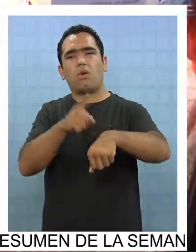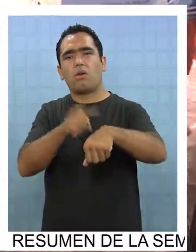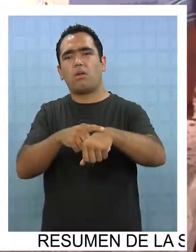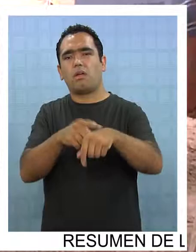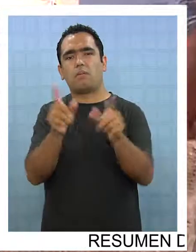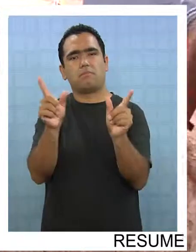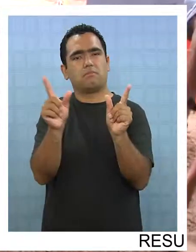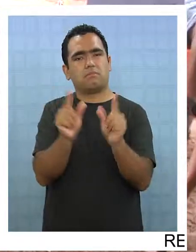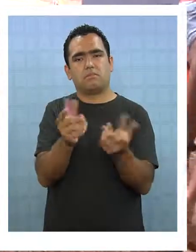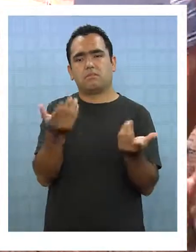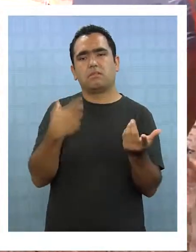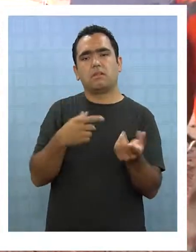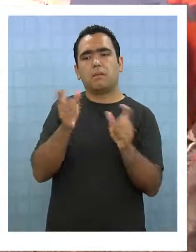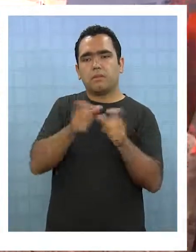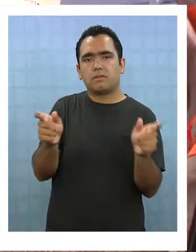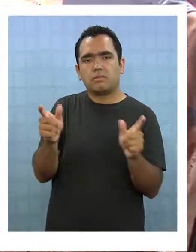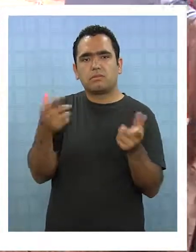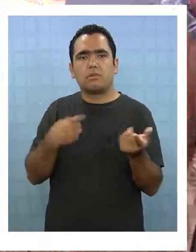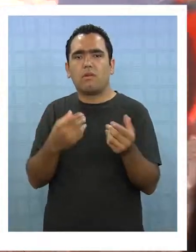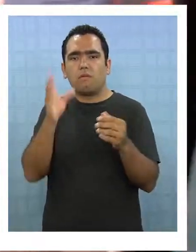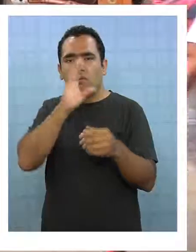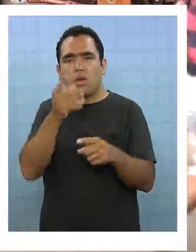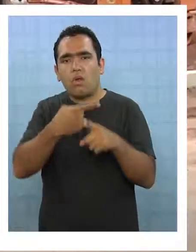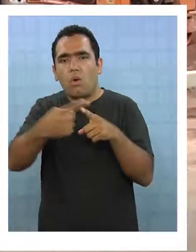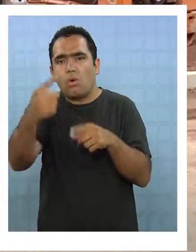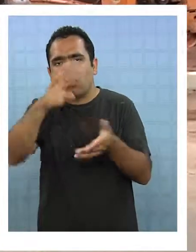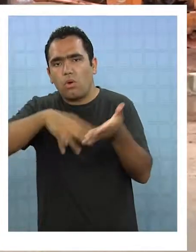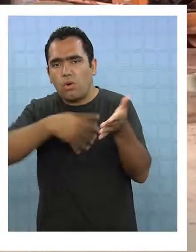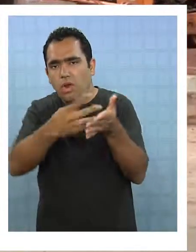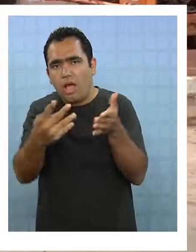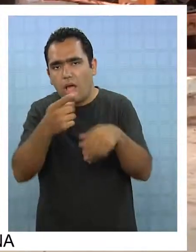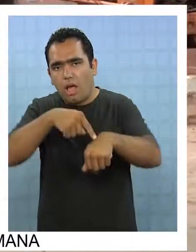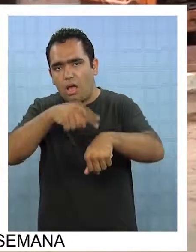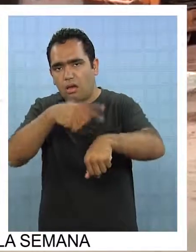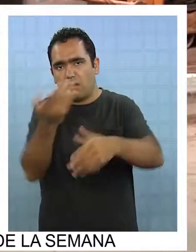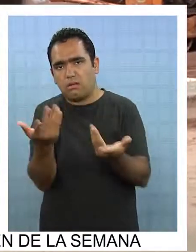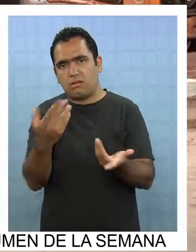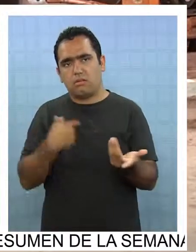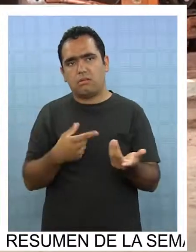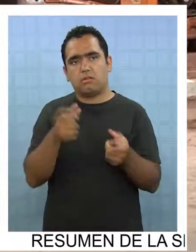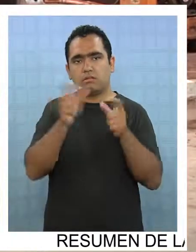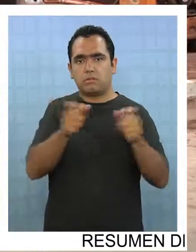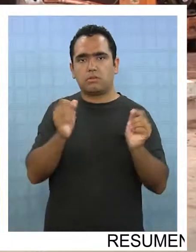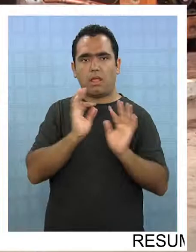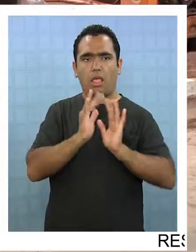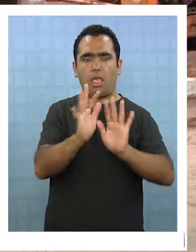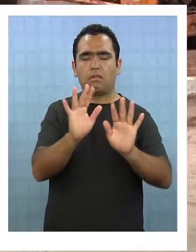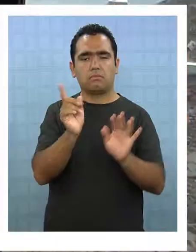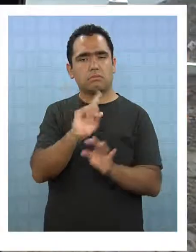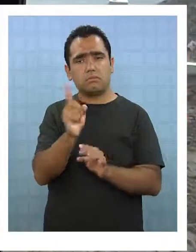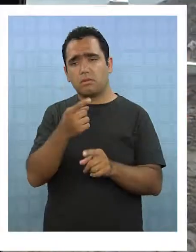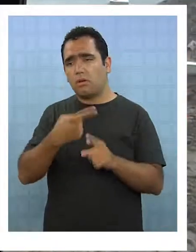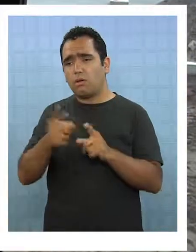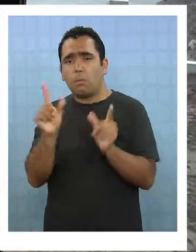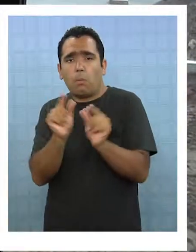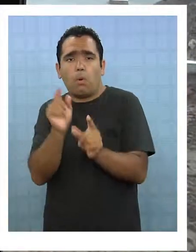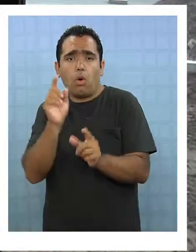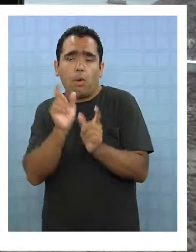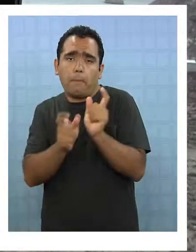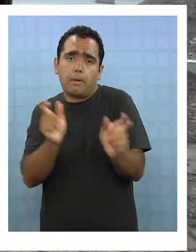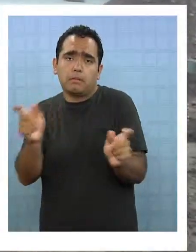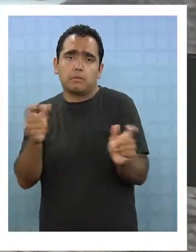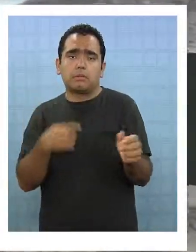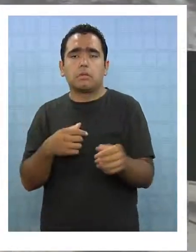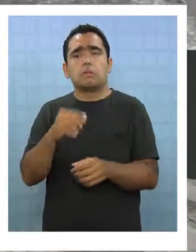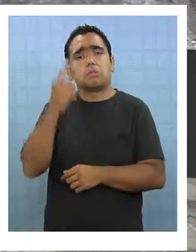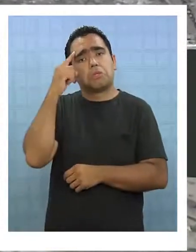menos afluencia de público. Buscar una hora que sea compatible con todo lo que es el ajetreo de la ciudad. O sea, no